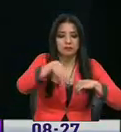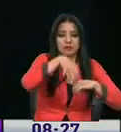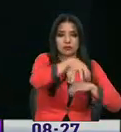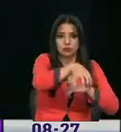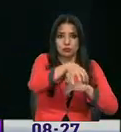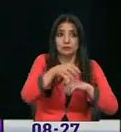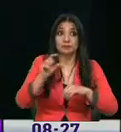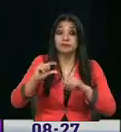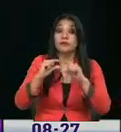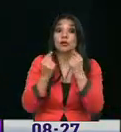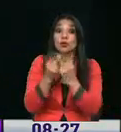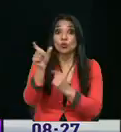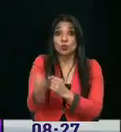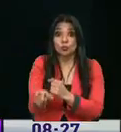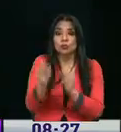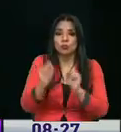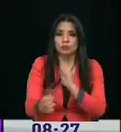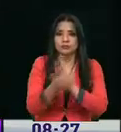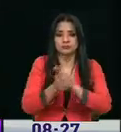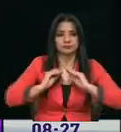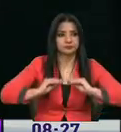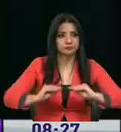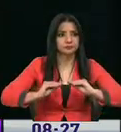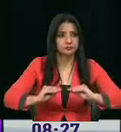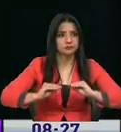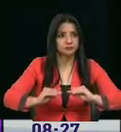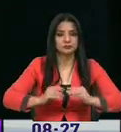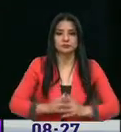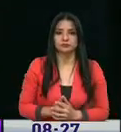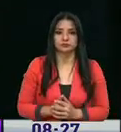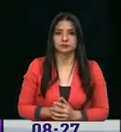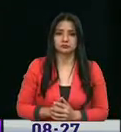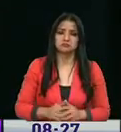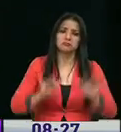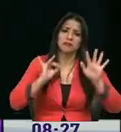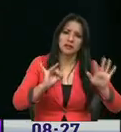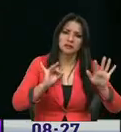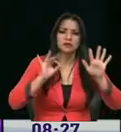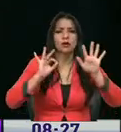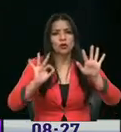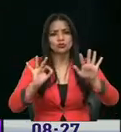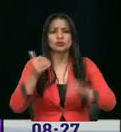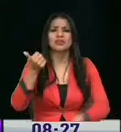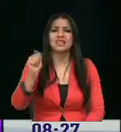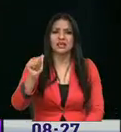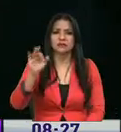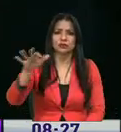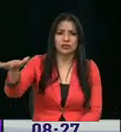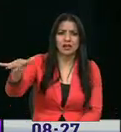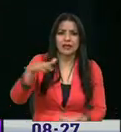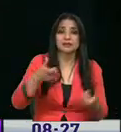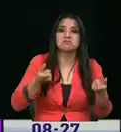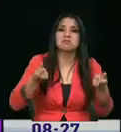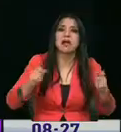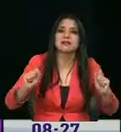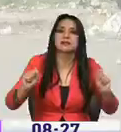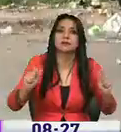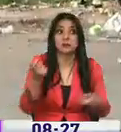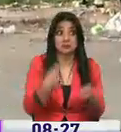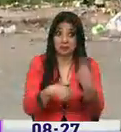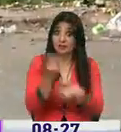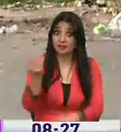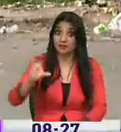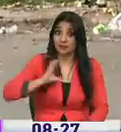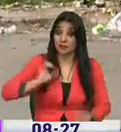dedique netamente a la capacitación. Nosotros podemos generar 7, 8, 10, 20 toneladas de plástico, eso ya genera dinero. Actualmente